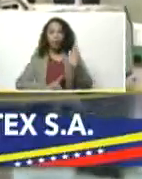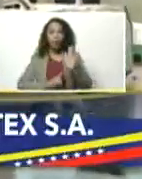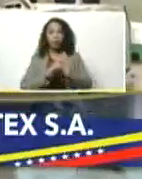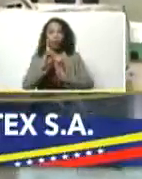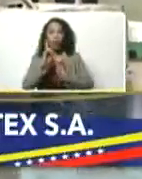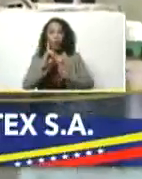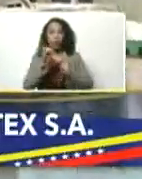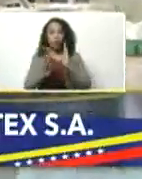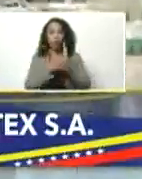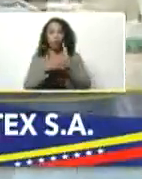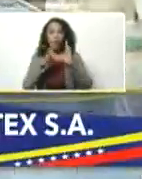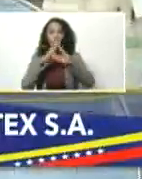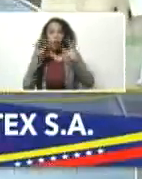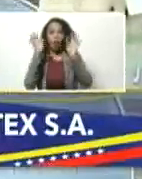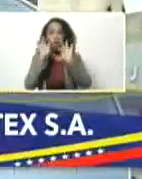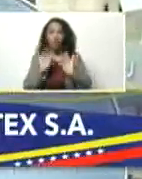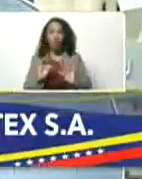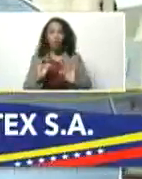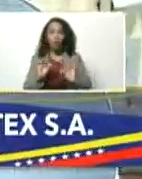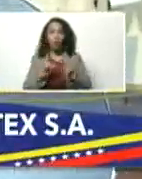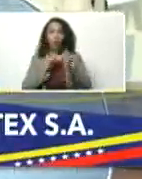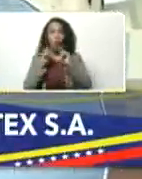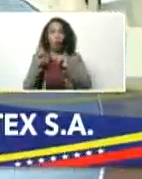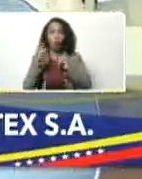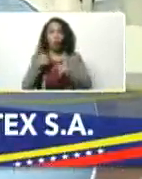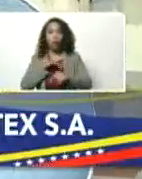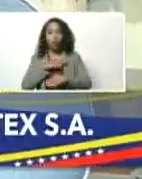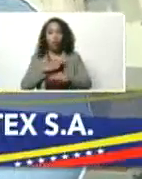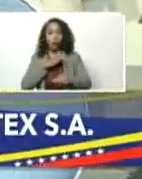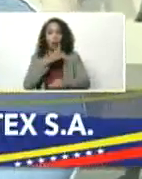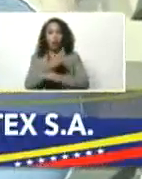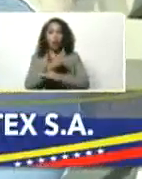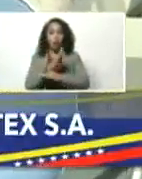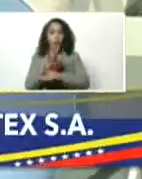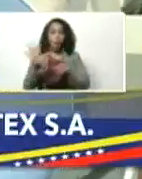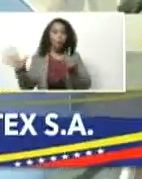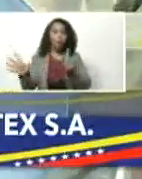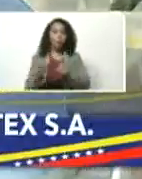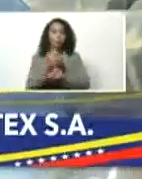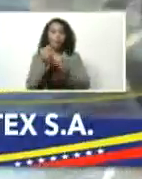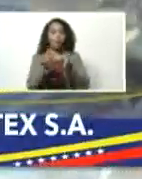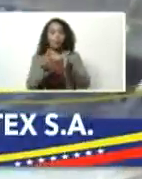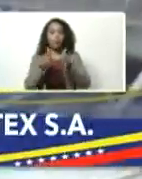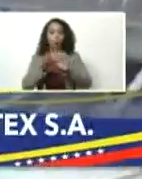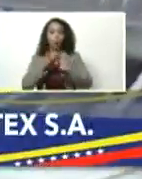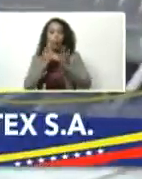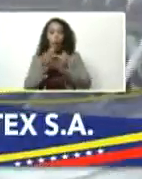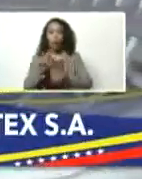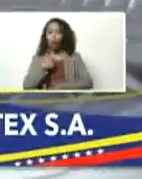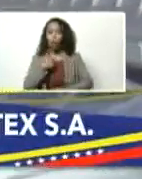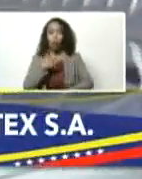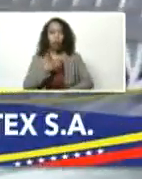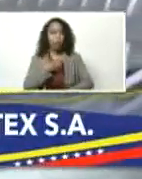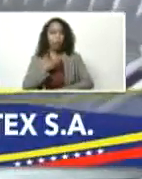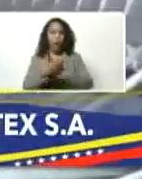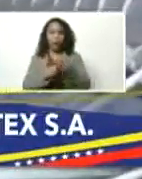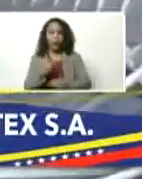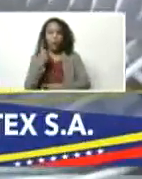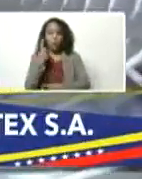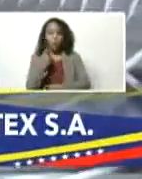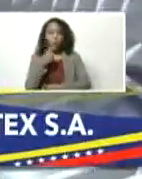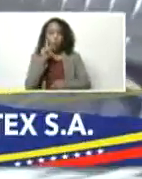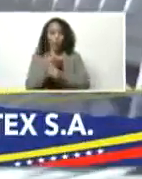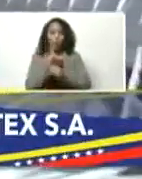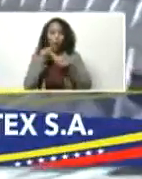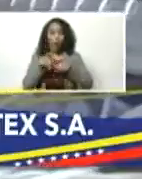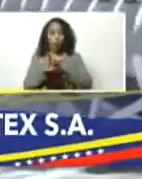todo tipo y con eso hemos ido conquistando al mundo. Pero yo no puedo ser una excepción, yo tengo